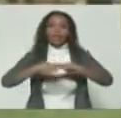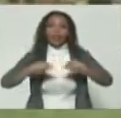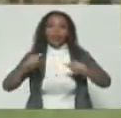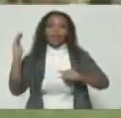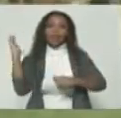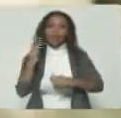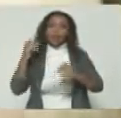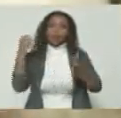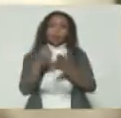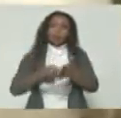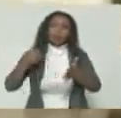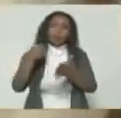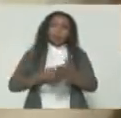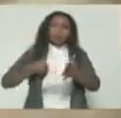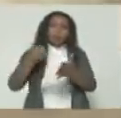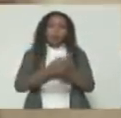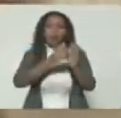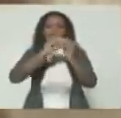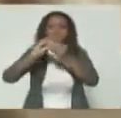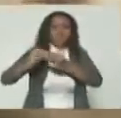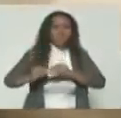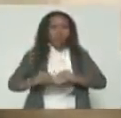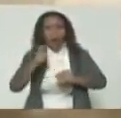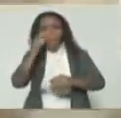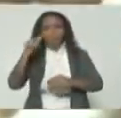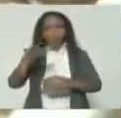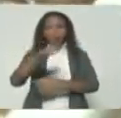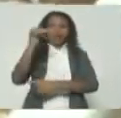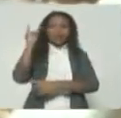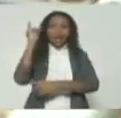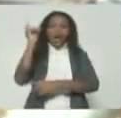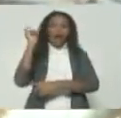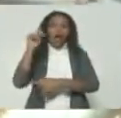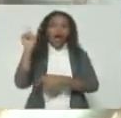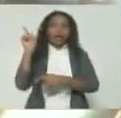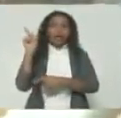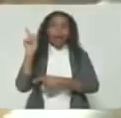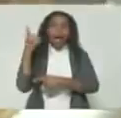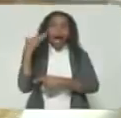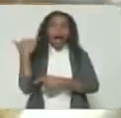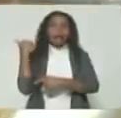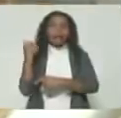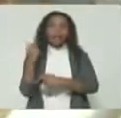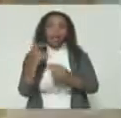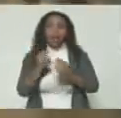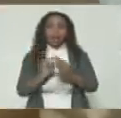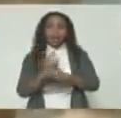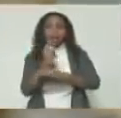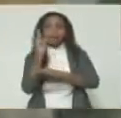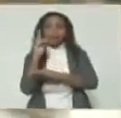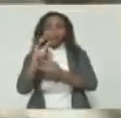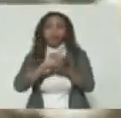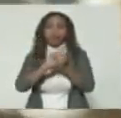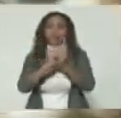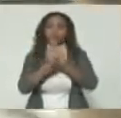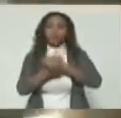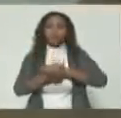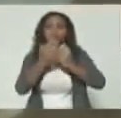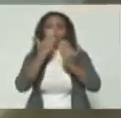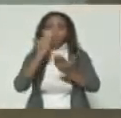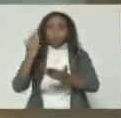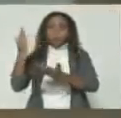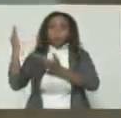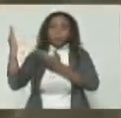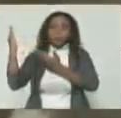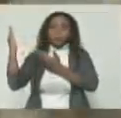venimos luchando y batallándola. El pueblo yaracuyano, aquí lo que habían eran unos cañaverales. Los convertimos en esto, presidente, los convertimos